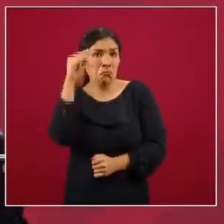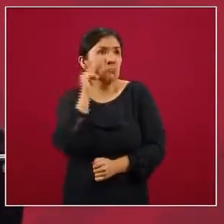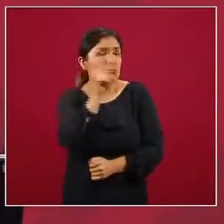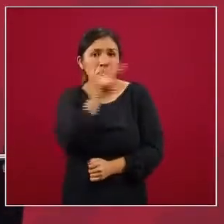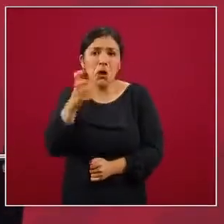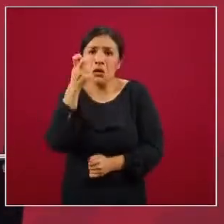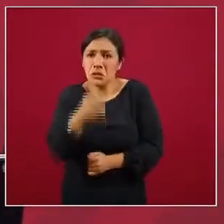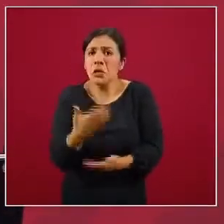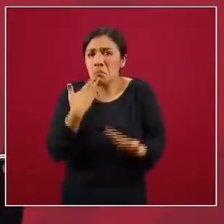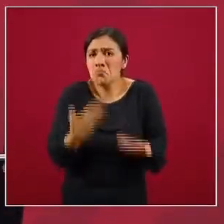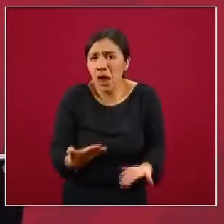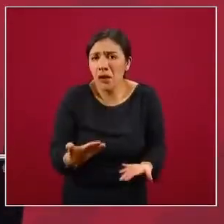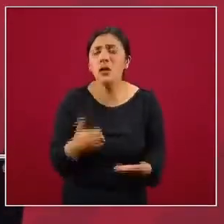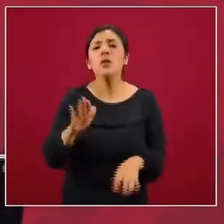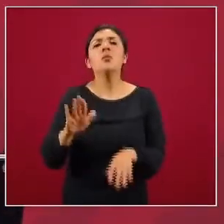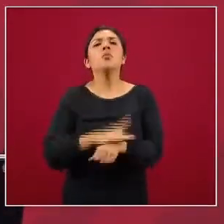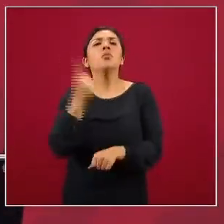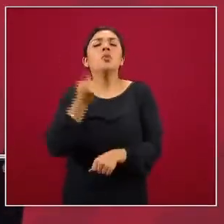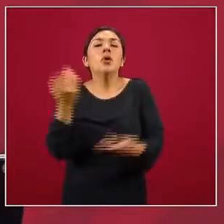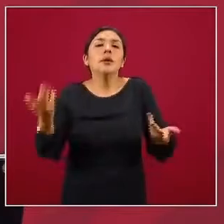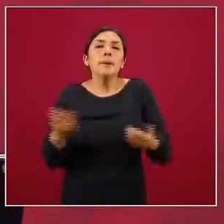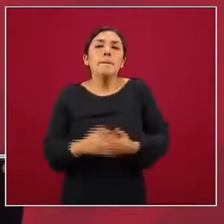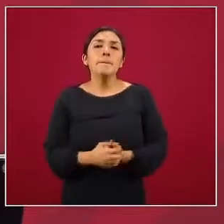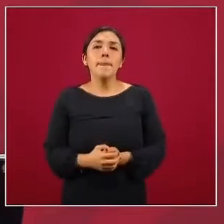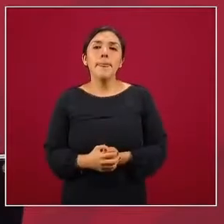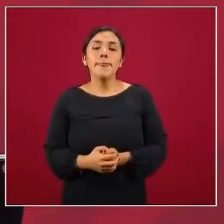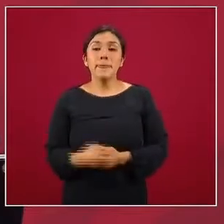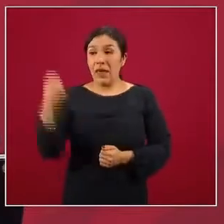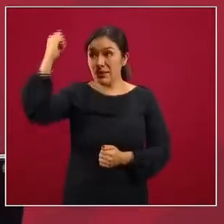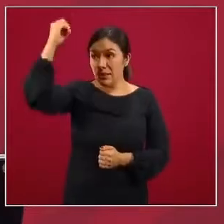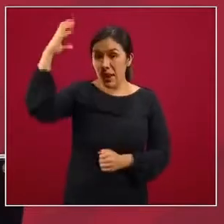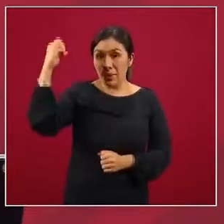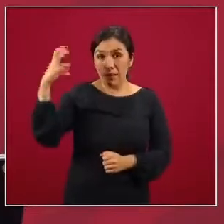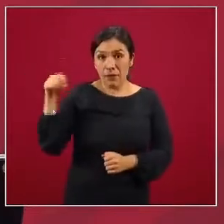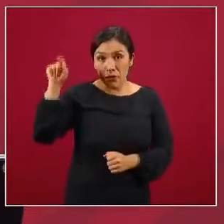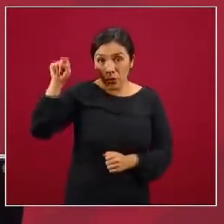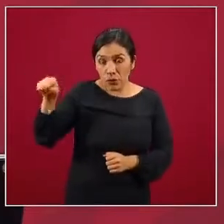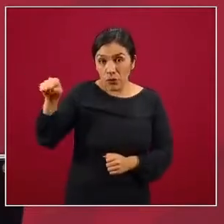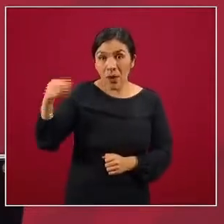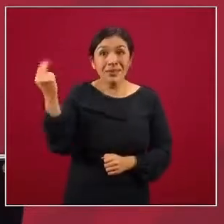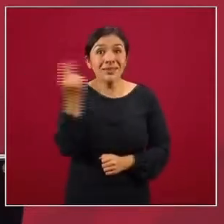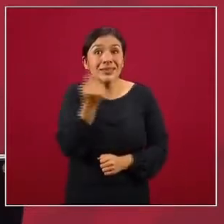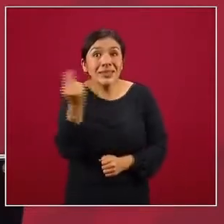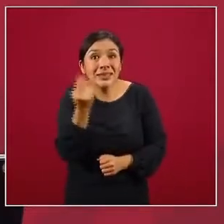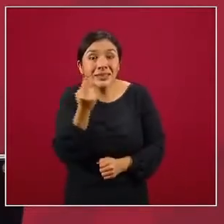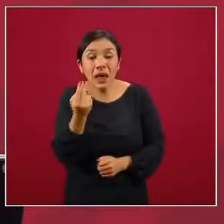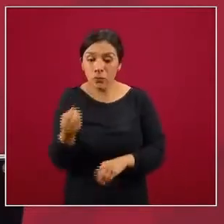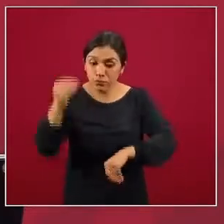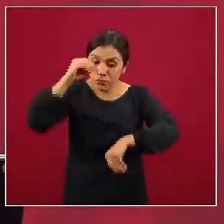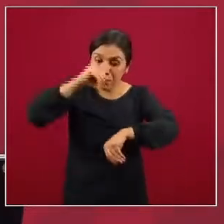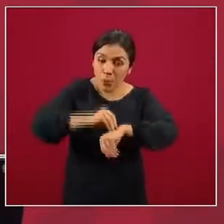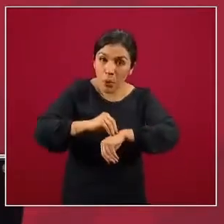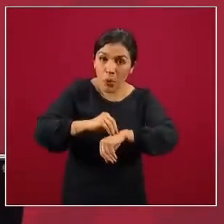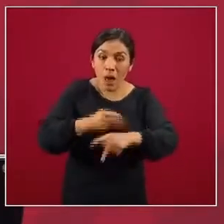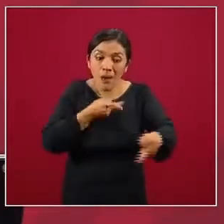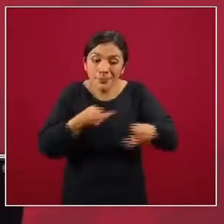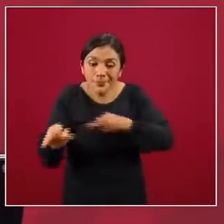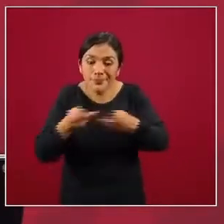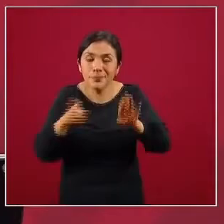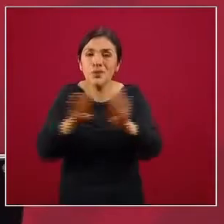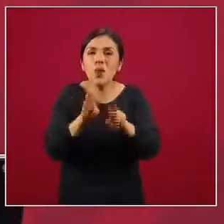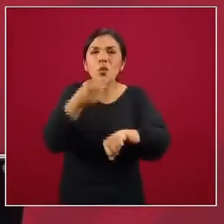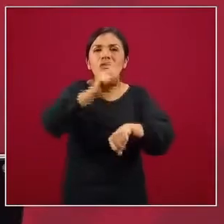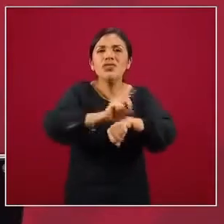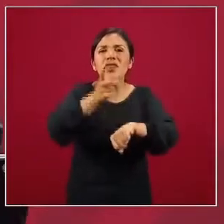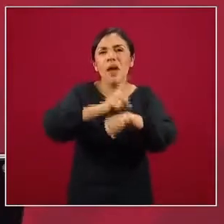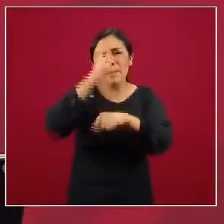idea porque si el semáforo requiere para su implantación algunos días